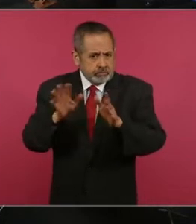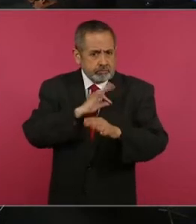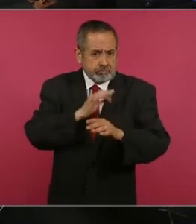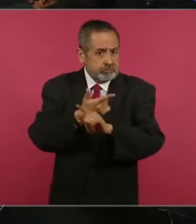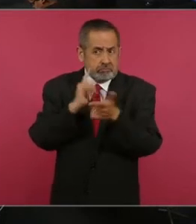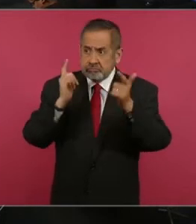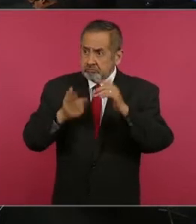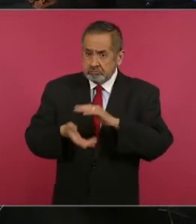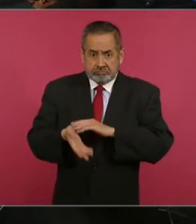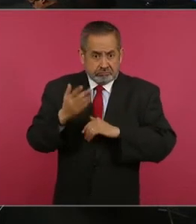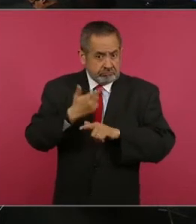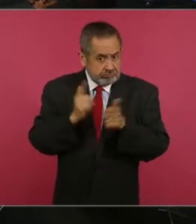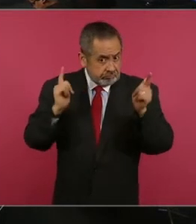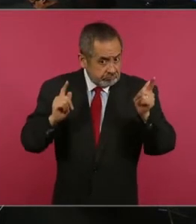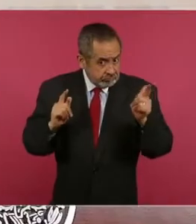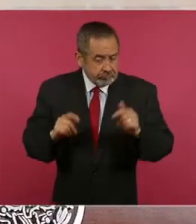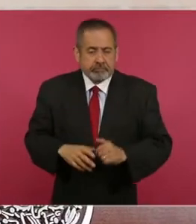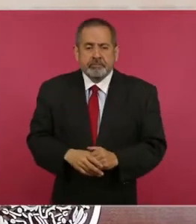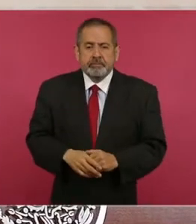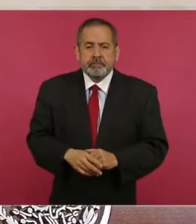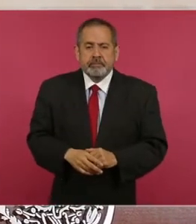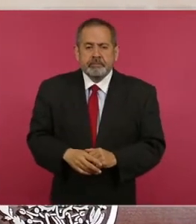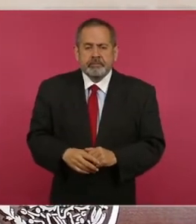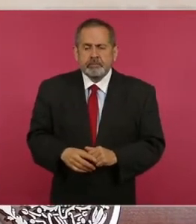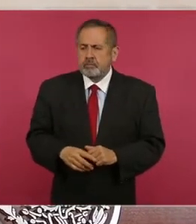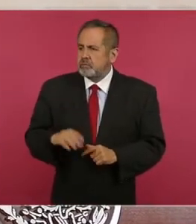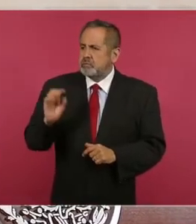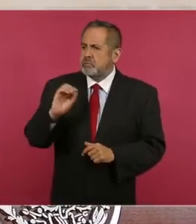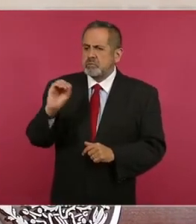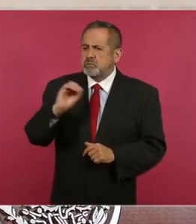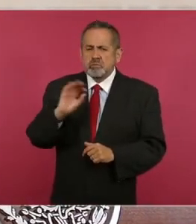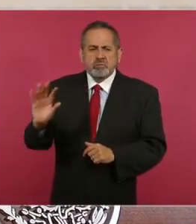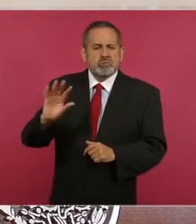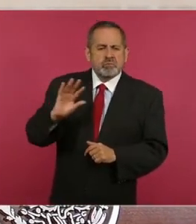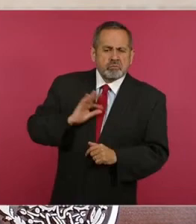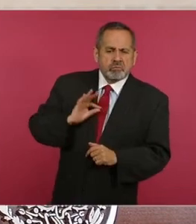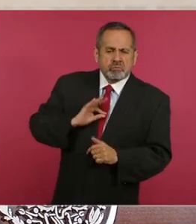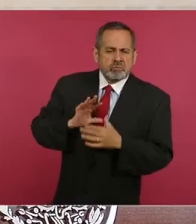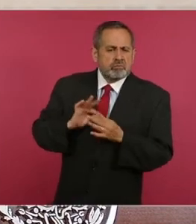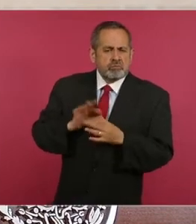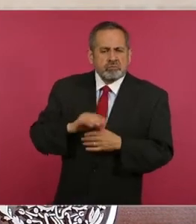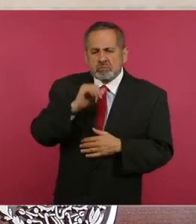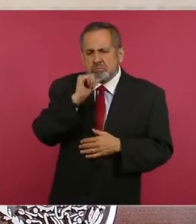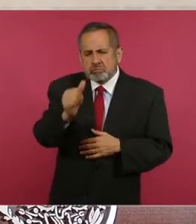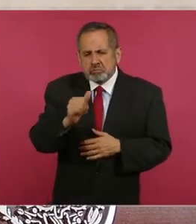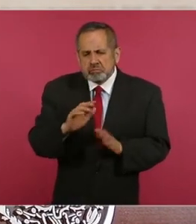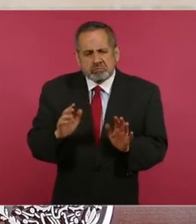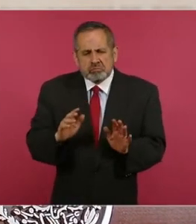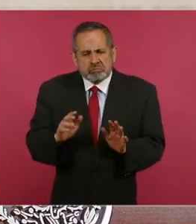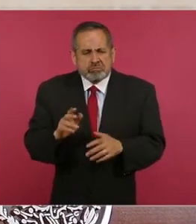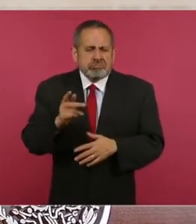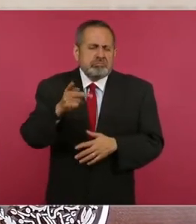No tenemos ninguna notificación, pero pues ya